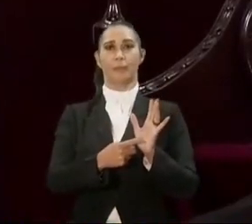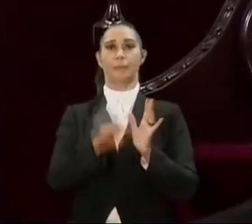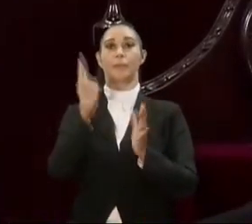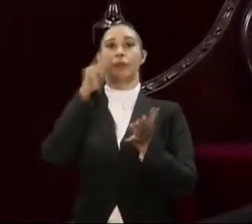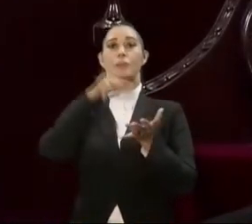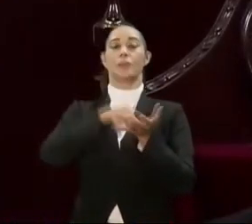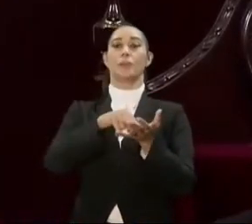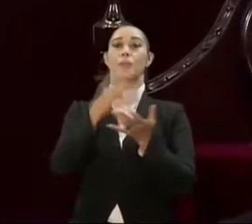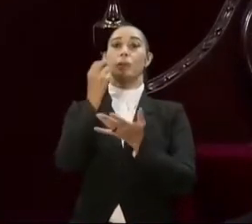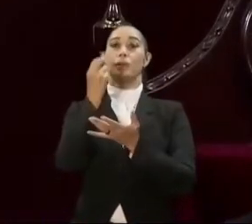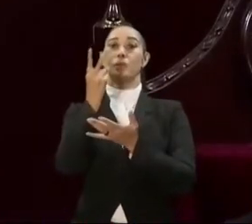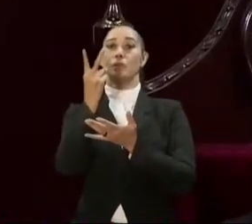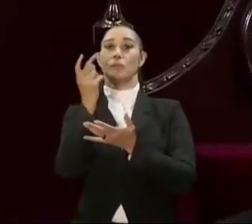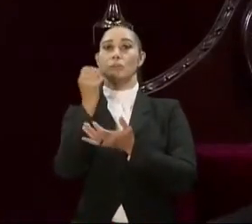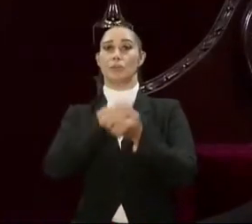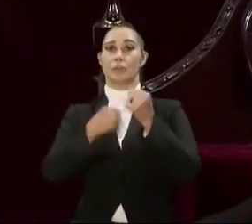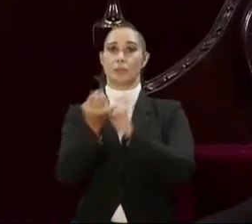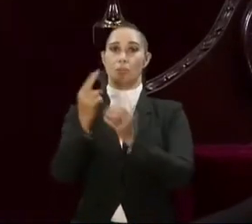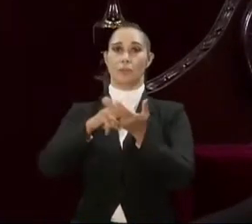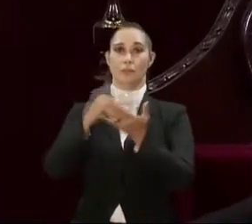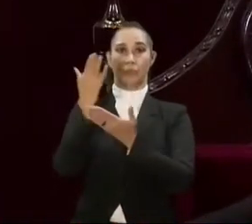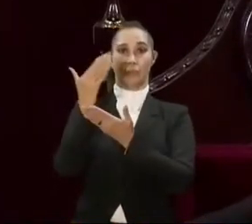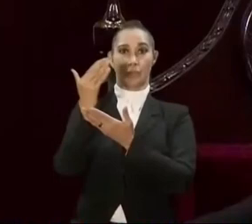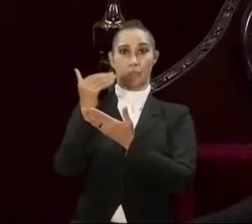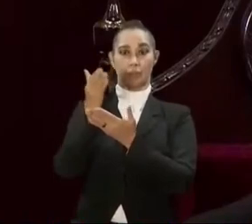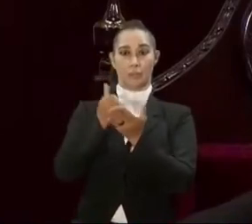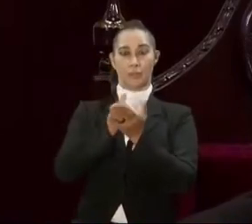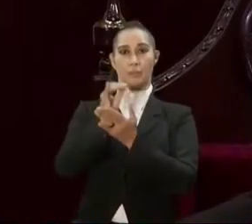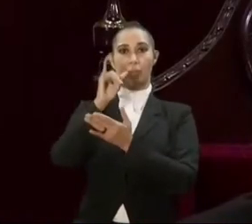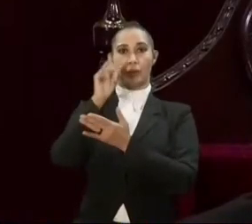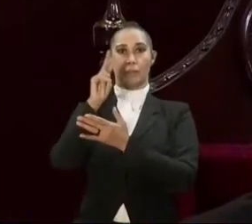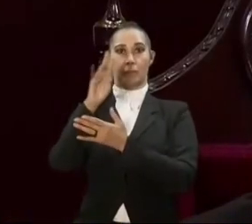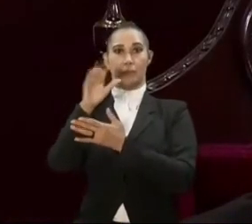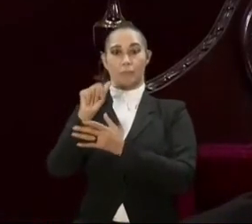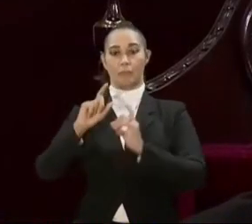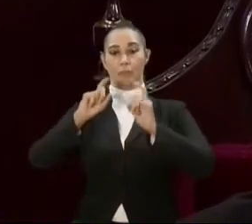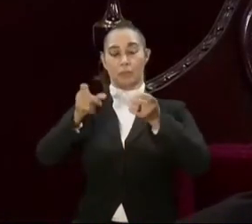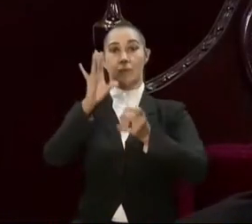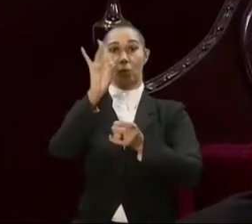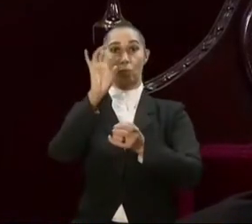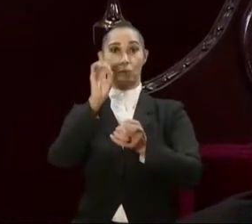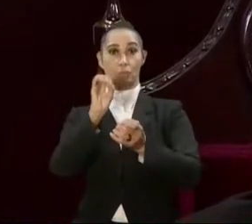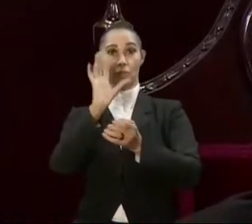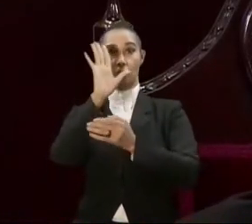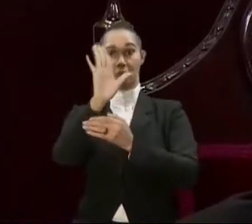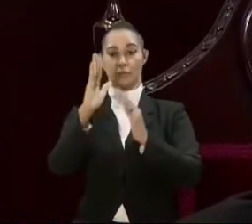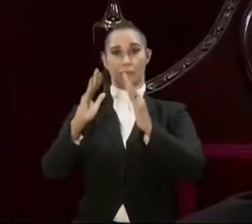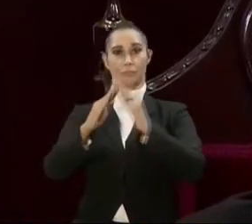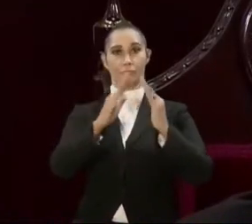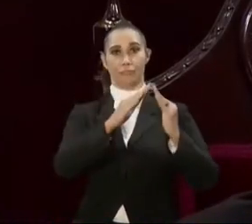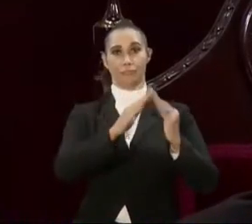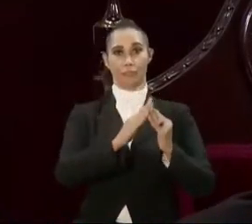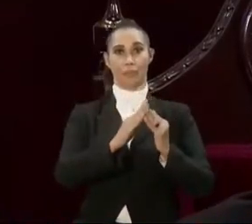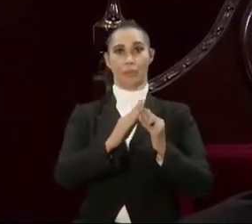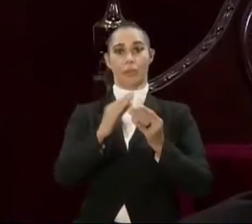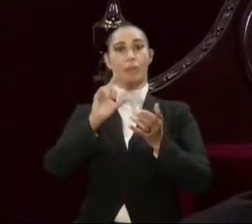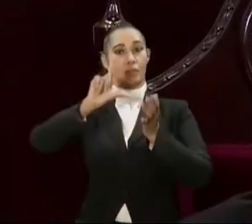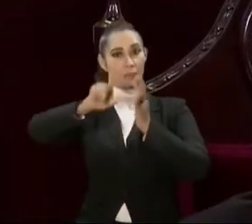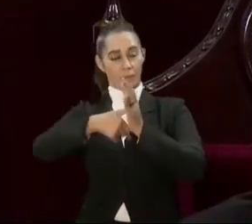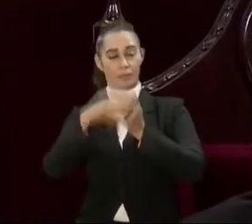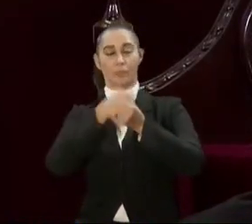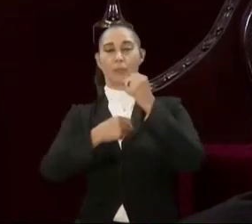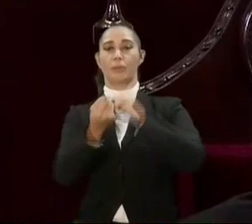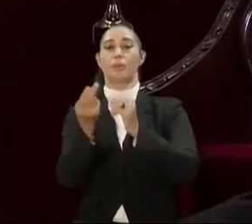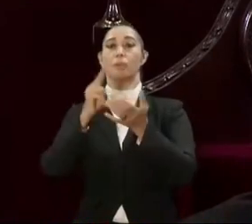entre 2012 y 2015, a través del INVI, se entregaron 805 viviendas. Y entre